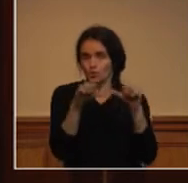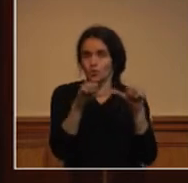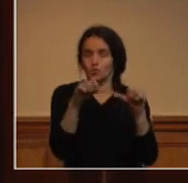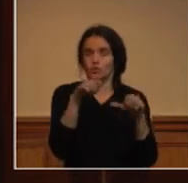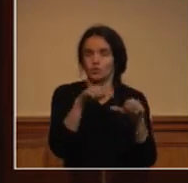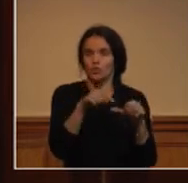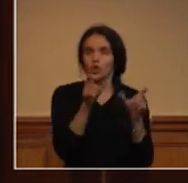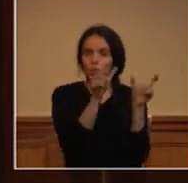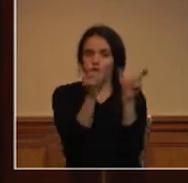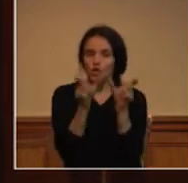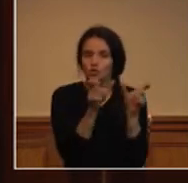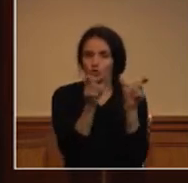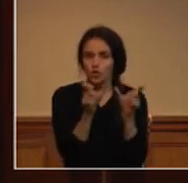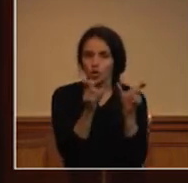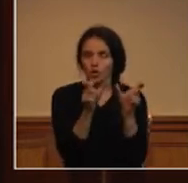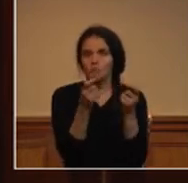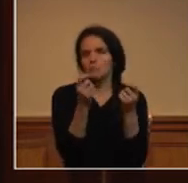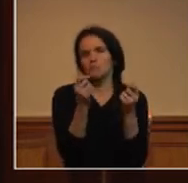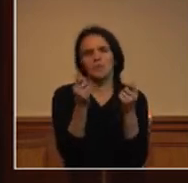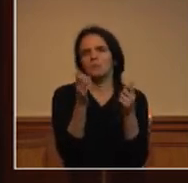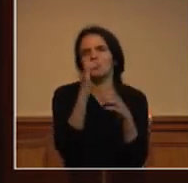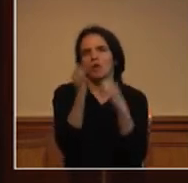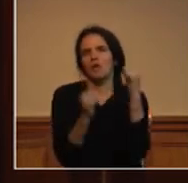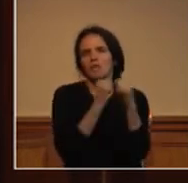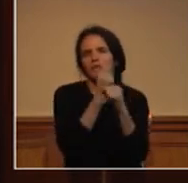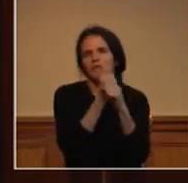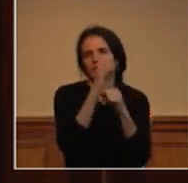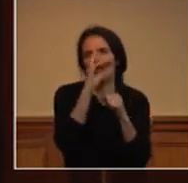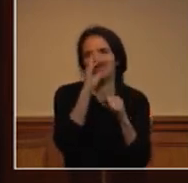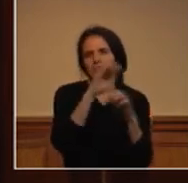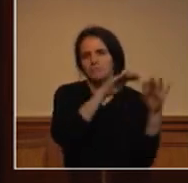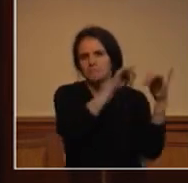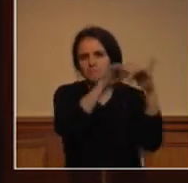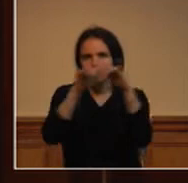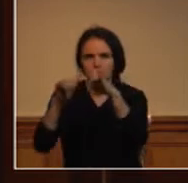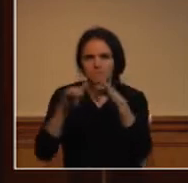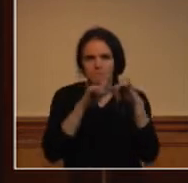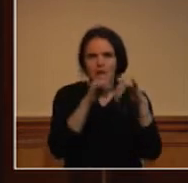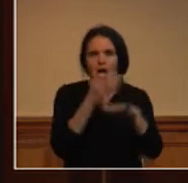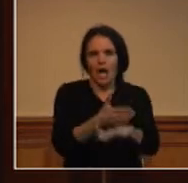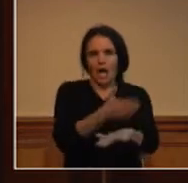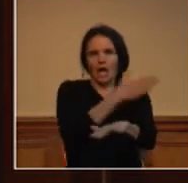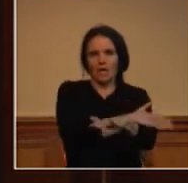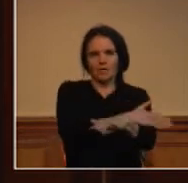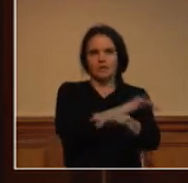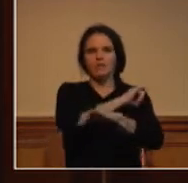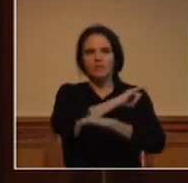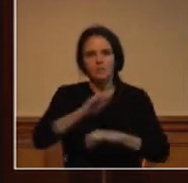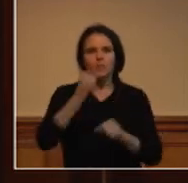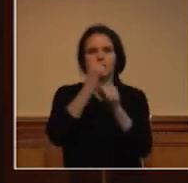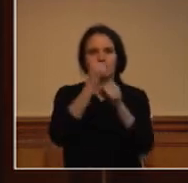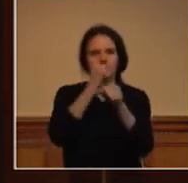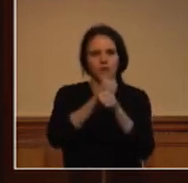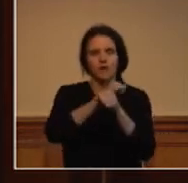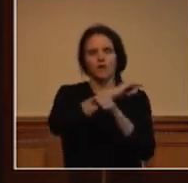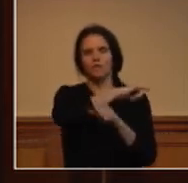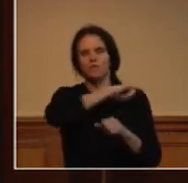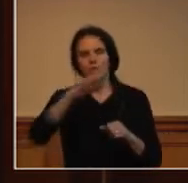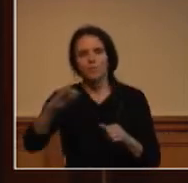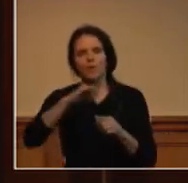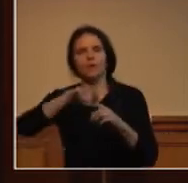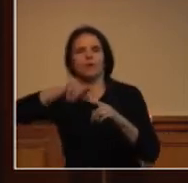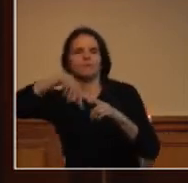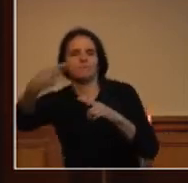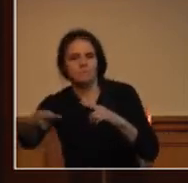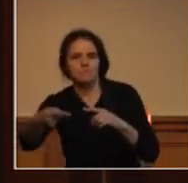por edad cronológica, dijimos los vamos a medir pre, vamos a hacer la intervención, los vamos a medir